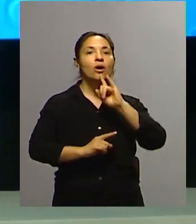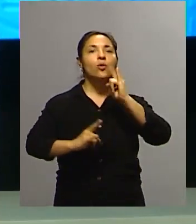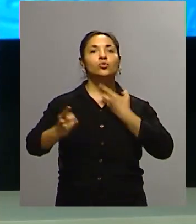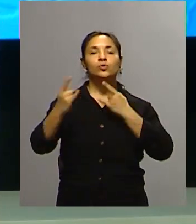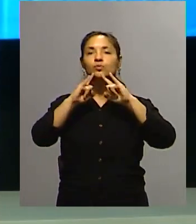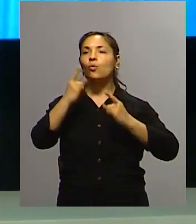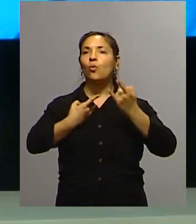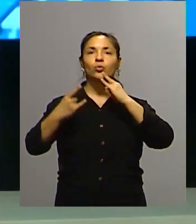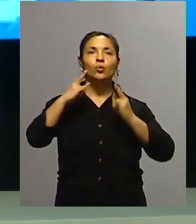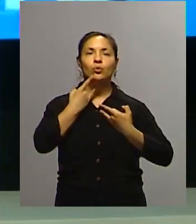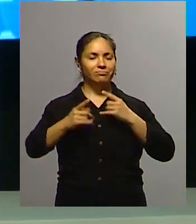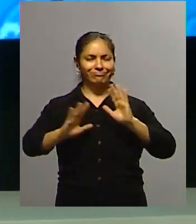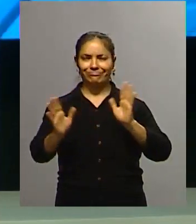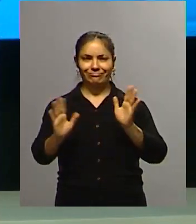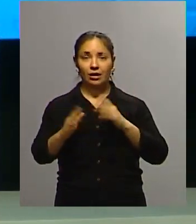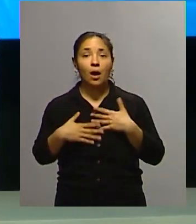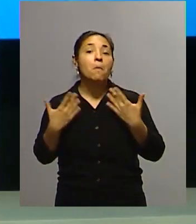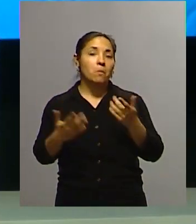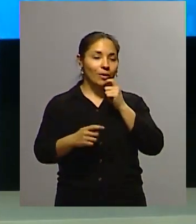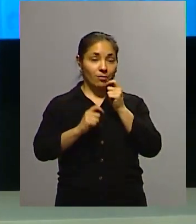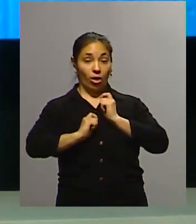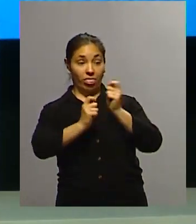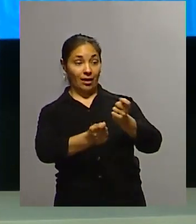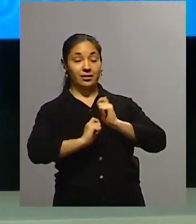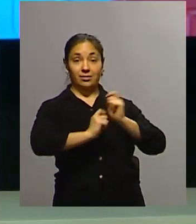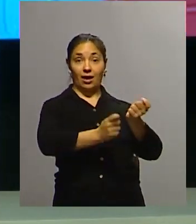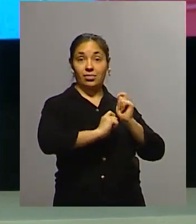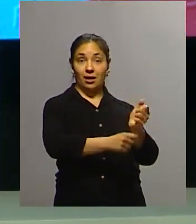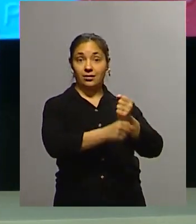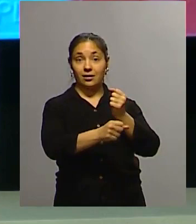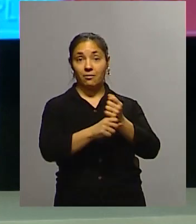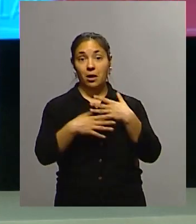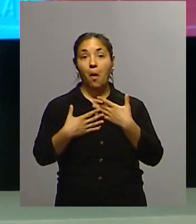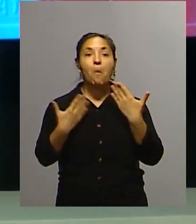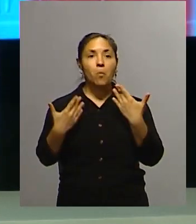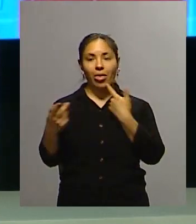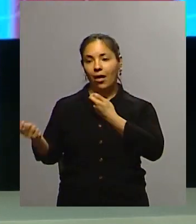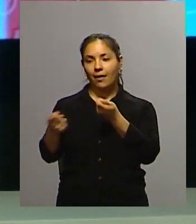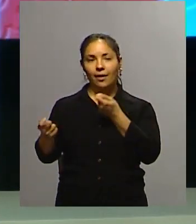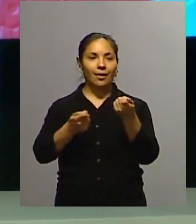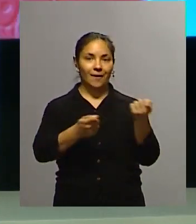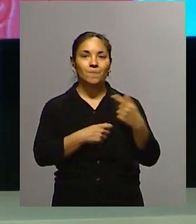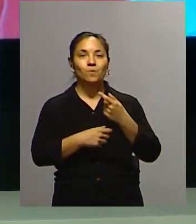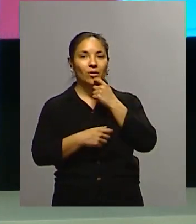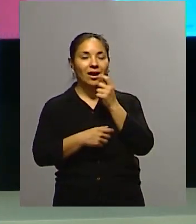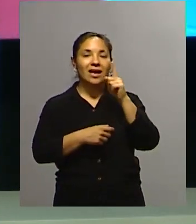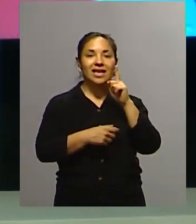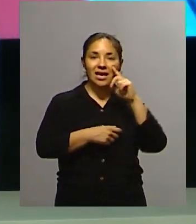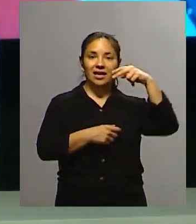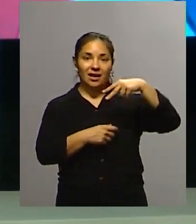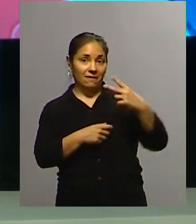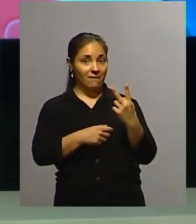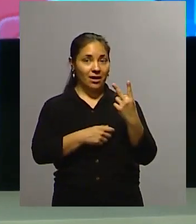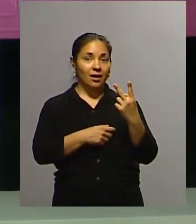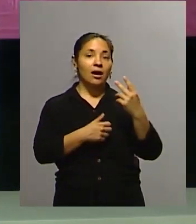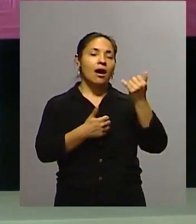conducir distintas instituciones, porque si vos te personalizás solamente en el INB tiene